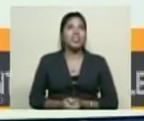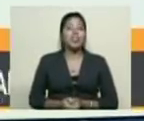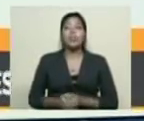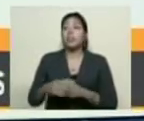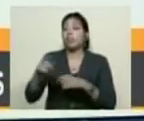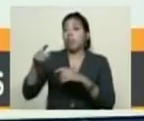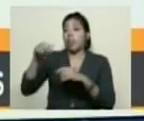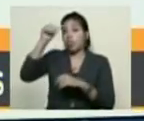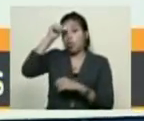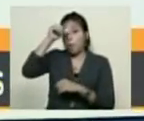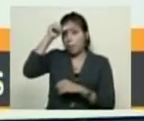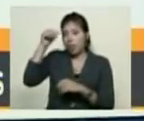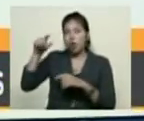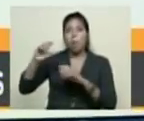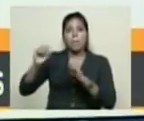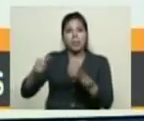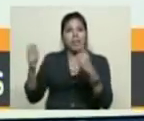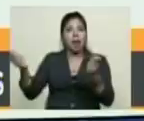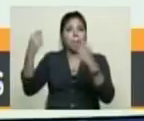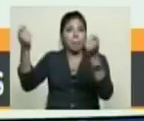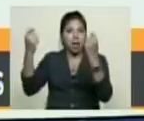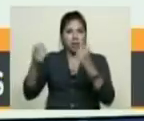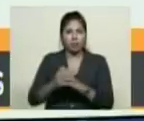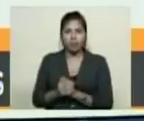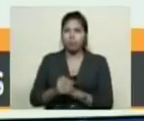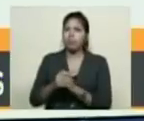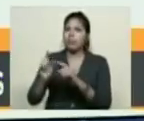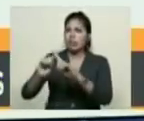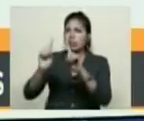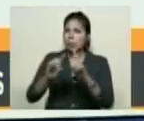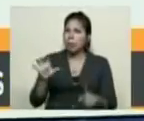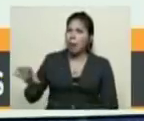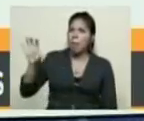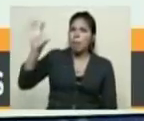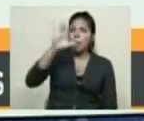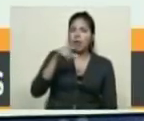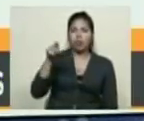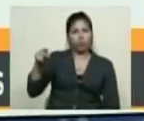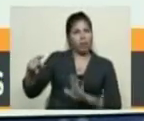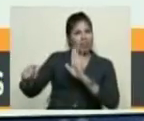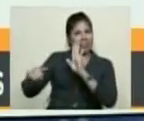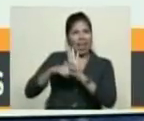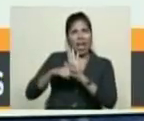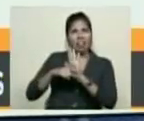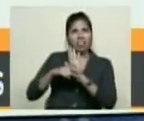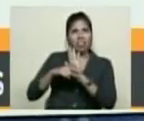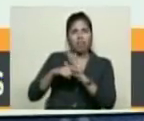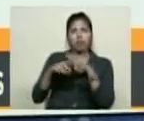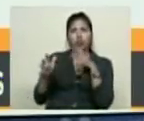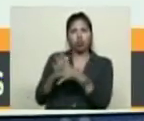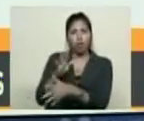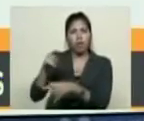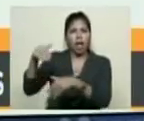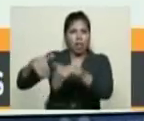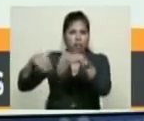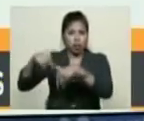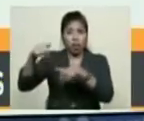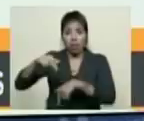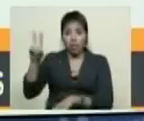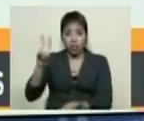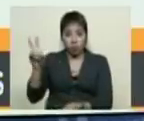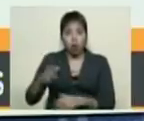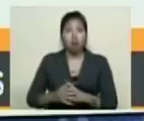campaña para las elecciones. Y diversos gobiernos del mundo han manifestado su negativa a las elecciones que se van a celebrar en